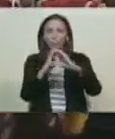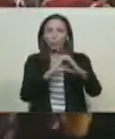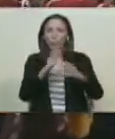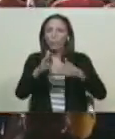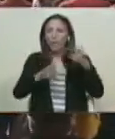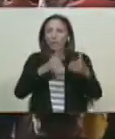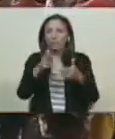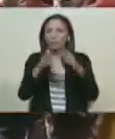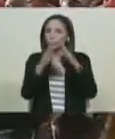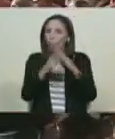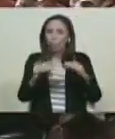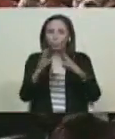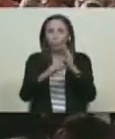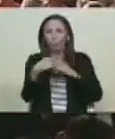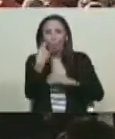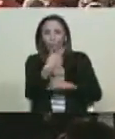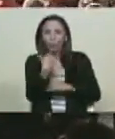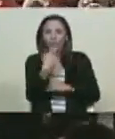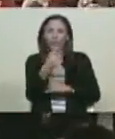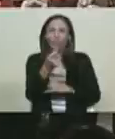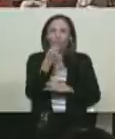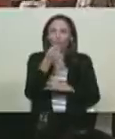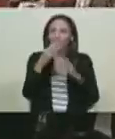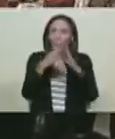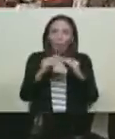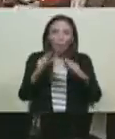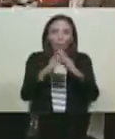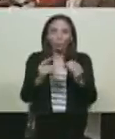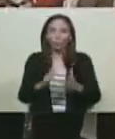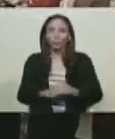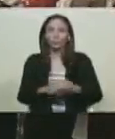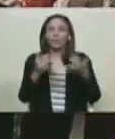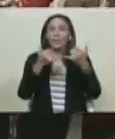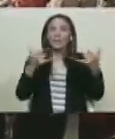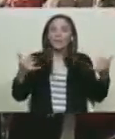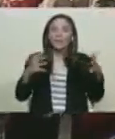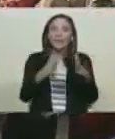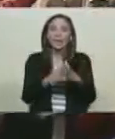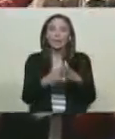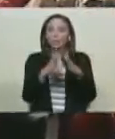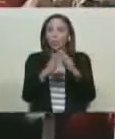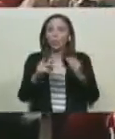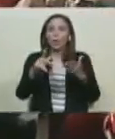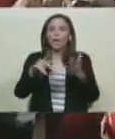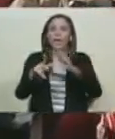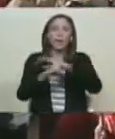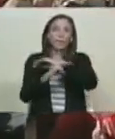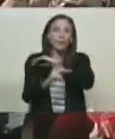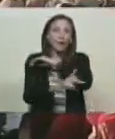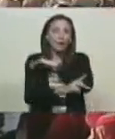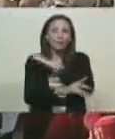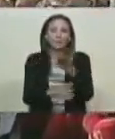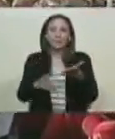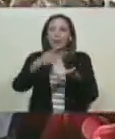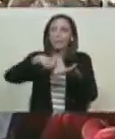comando de campaña en cada línea del metro, comando de campaña en los patios,